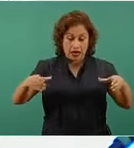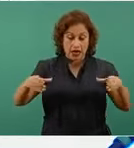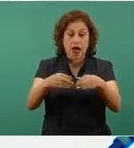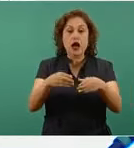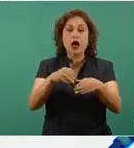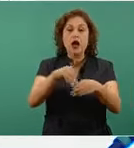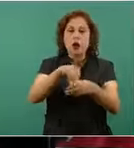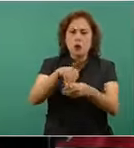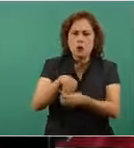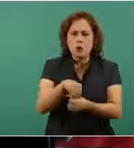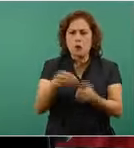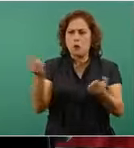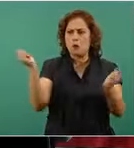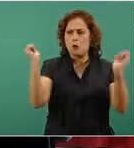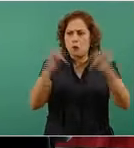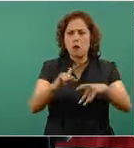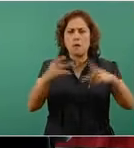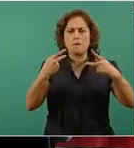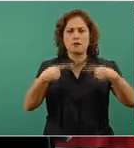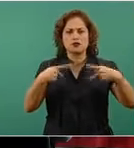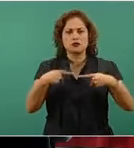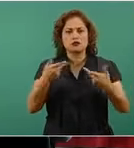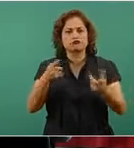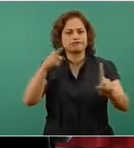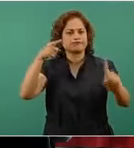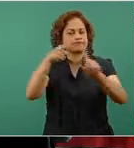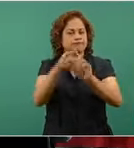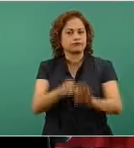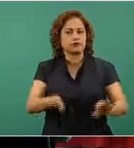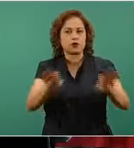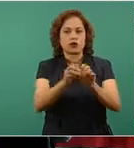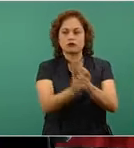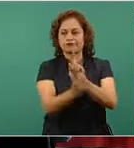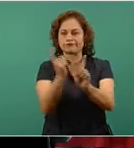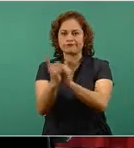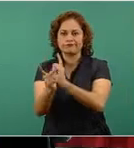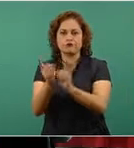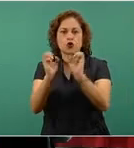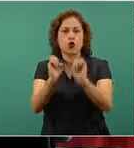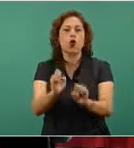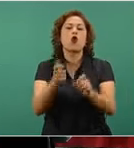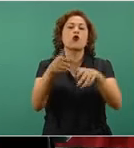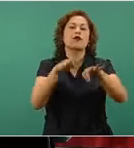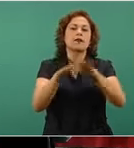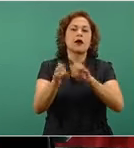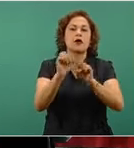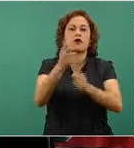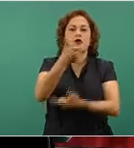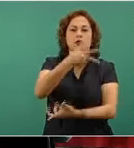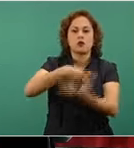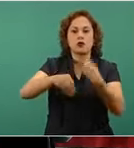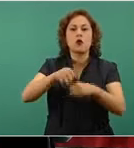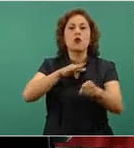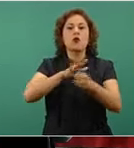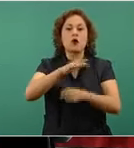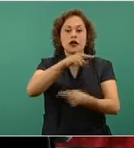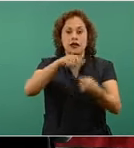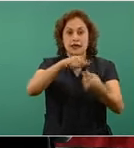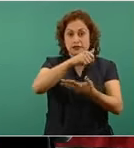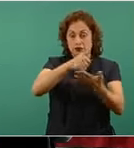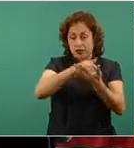económica, social, ambiental y en este caso epidemiológica. La Ciudad de México, Morelos, el Estado de